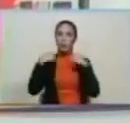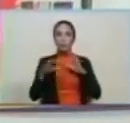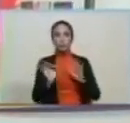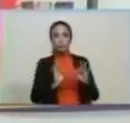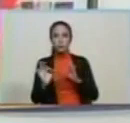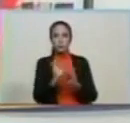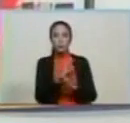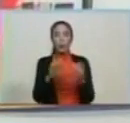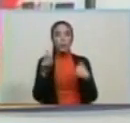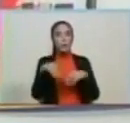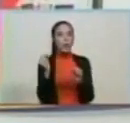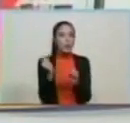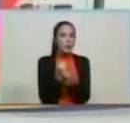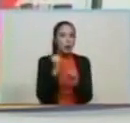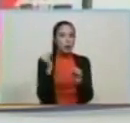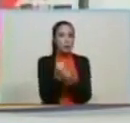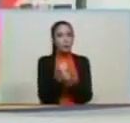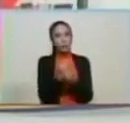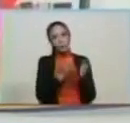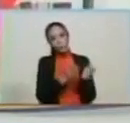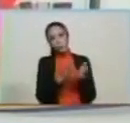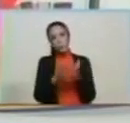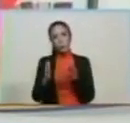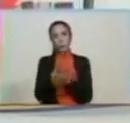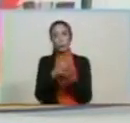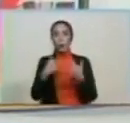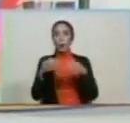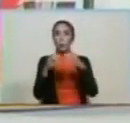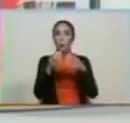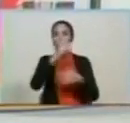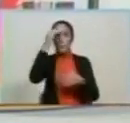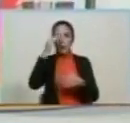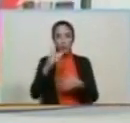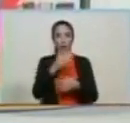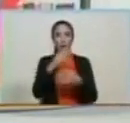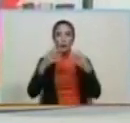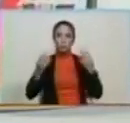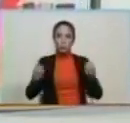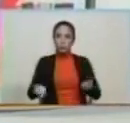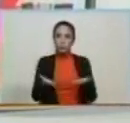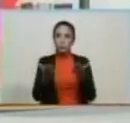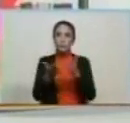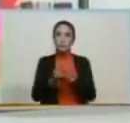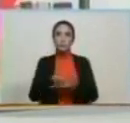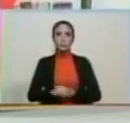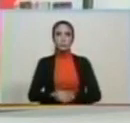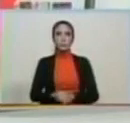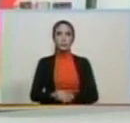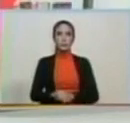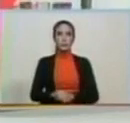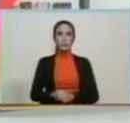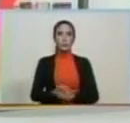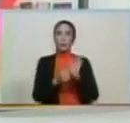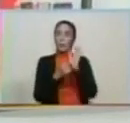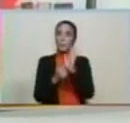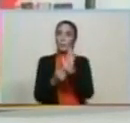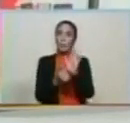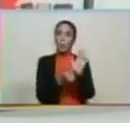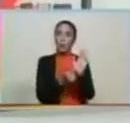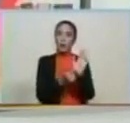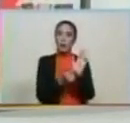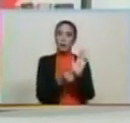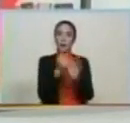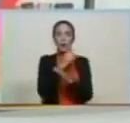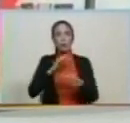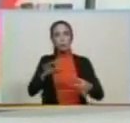el nivel operacional de nuestra Armada Bolivariana, que ha demostrado el nivel